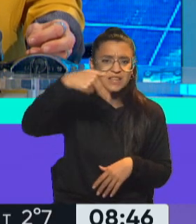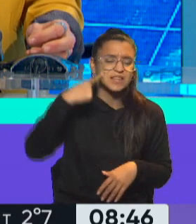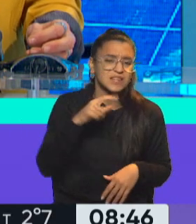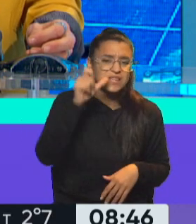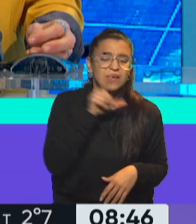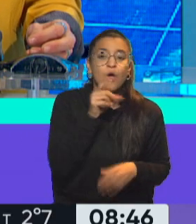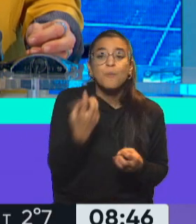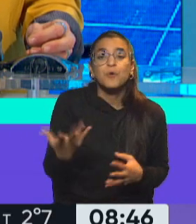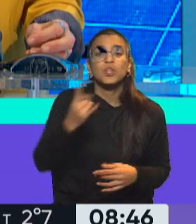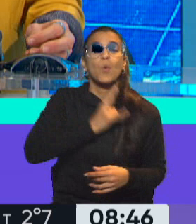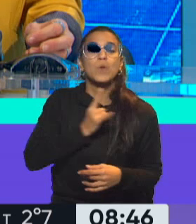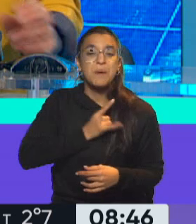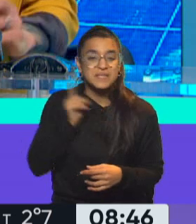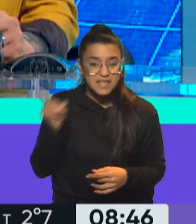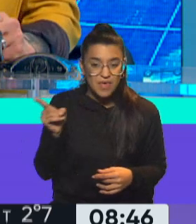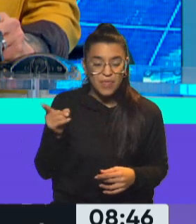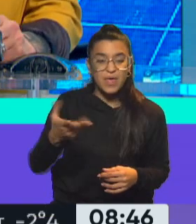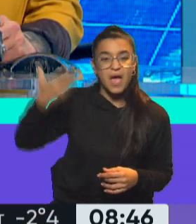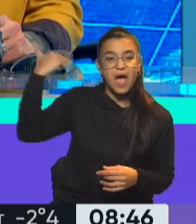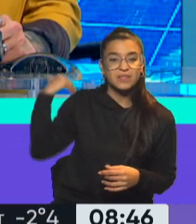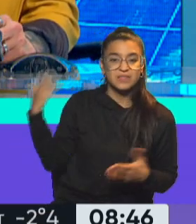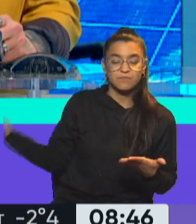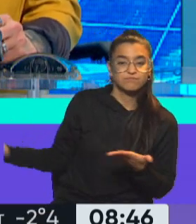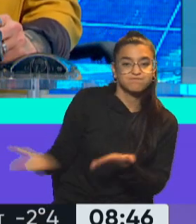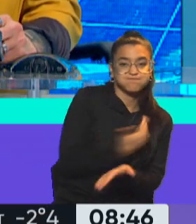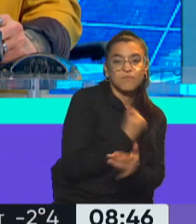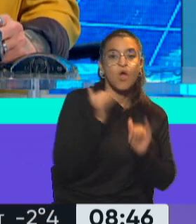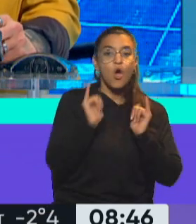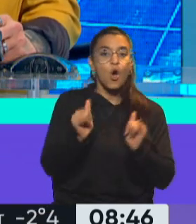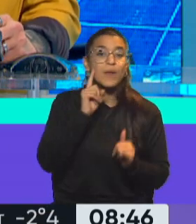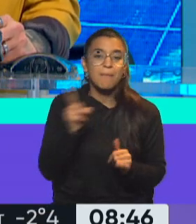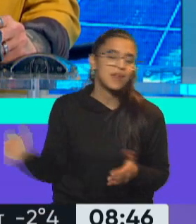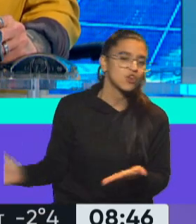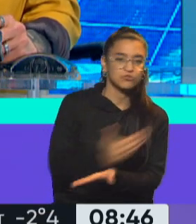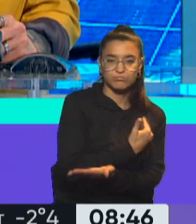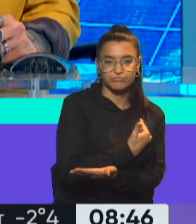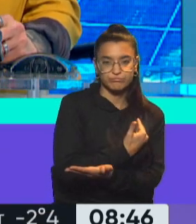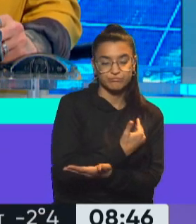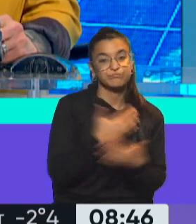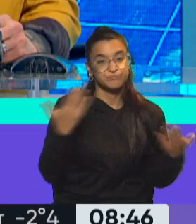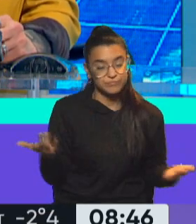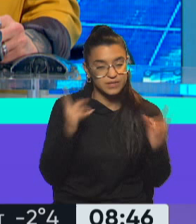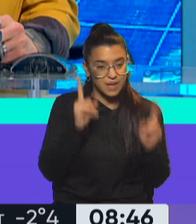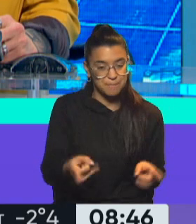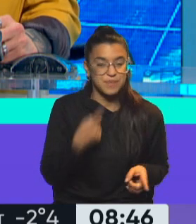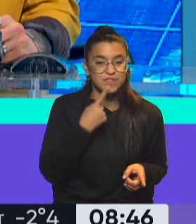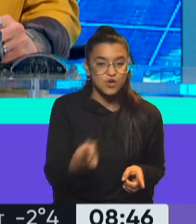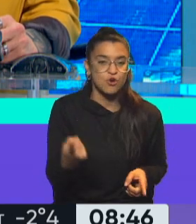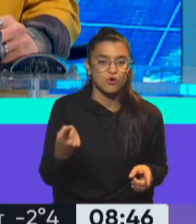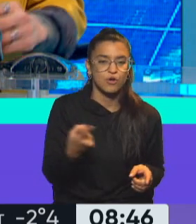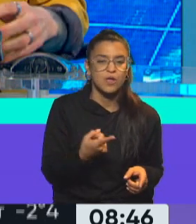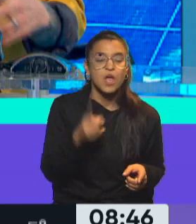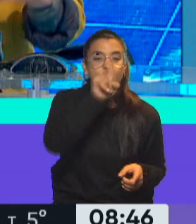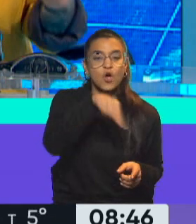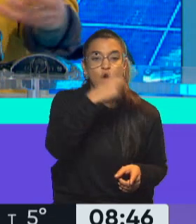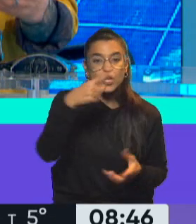porque las universidades habían sido limpiadas de jóvenes peligrosos. Y es más, dijo que precisamente el